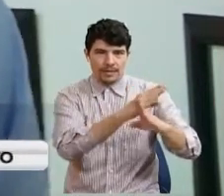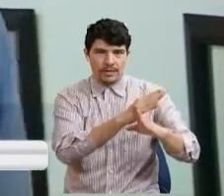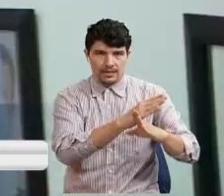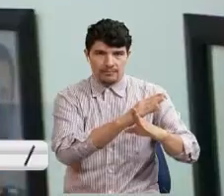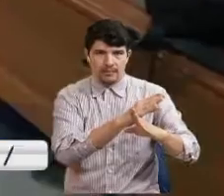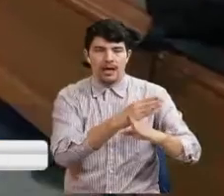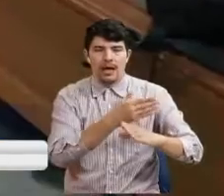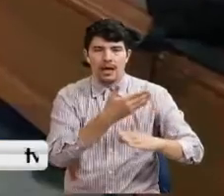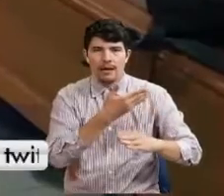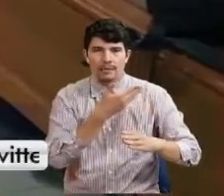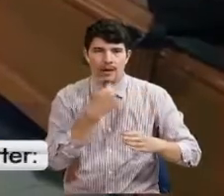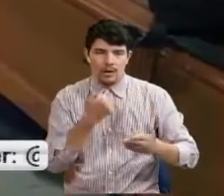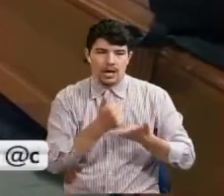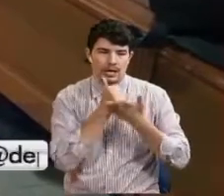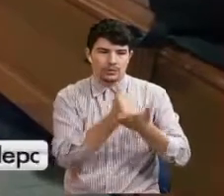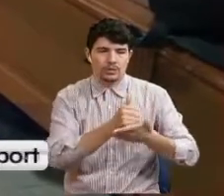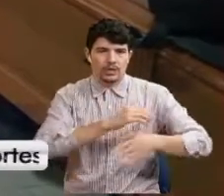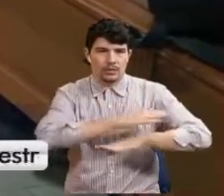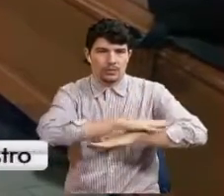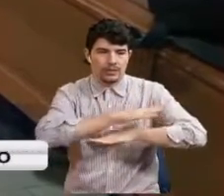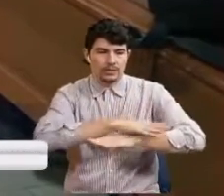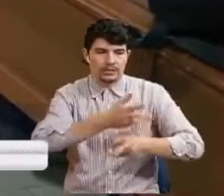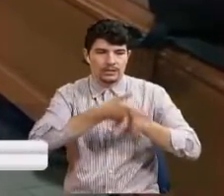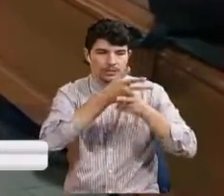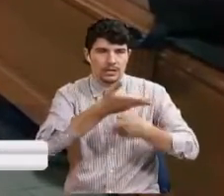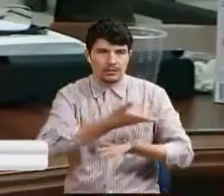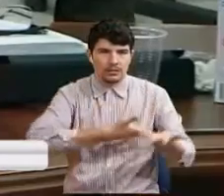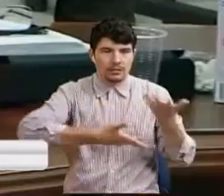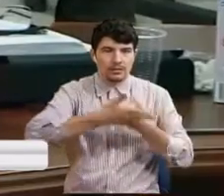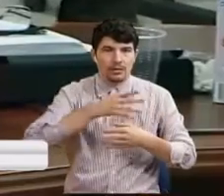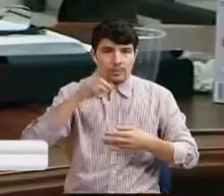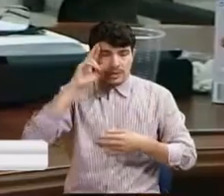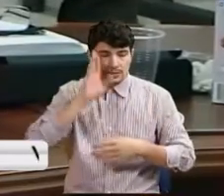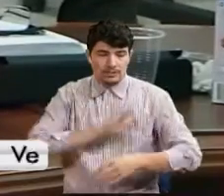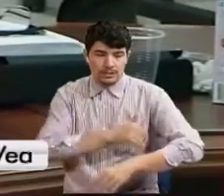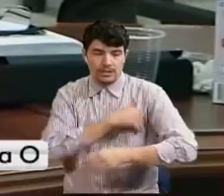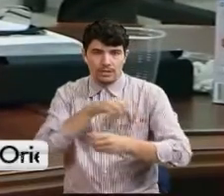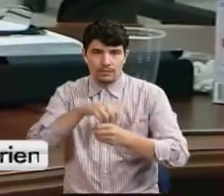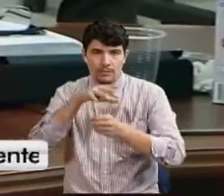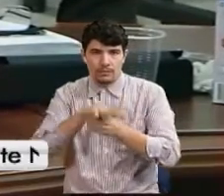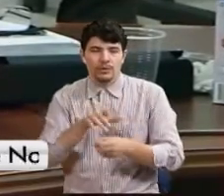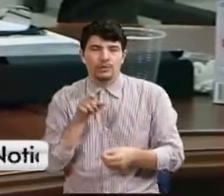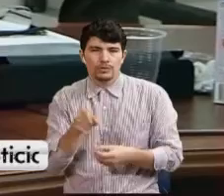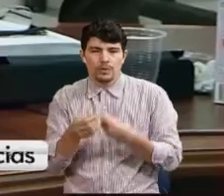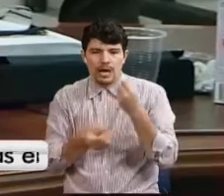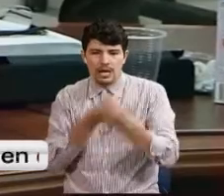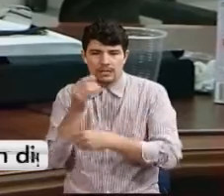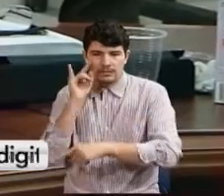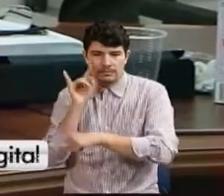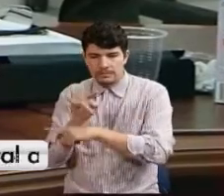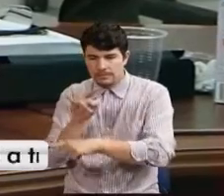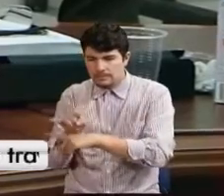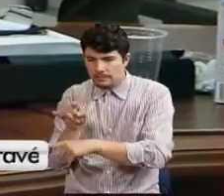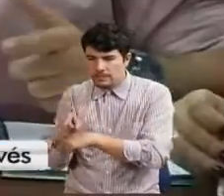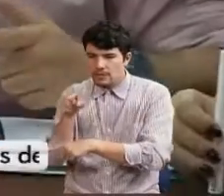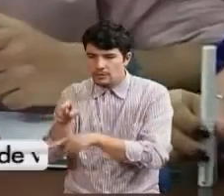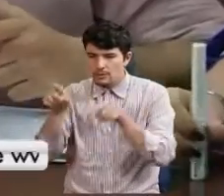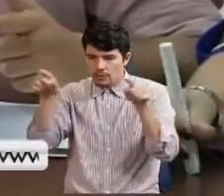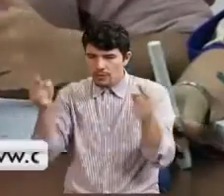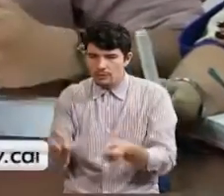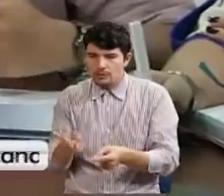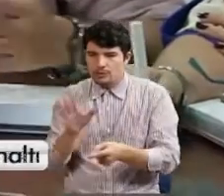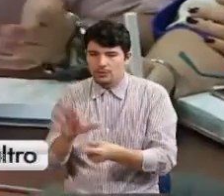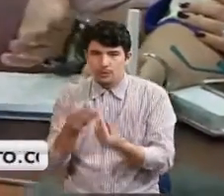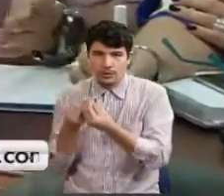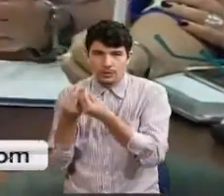de la seguridad finalmente se indicó que las autoridades locales y el ministerio público realizará el monitoreo y seguimiento permanente a las conclusiones adoptadas en